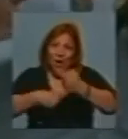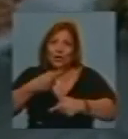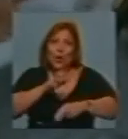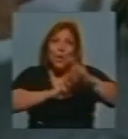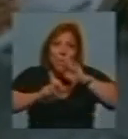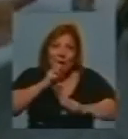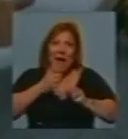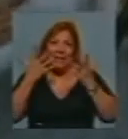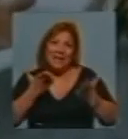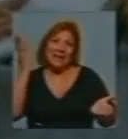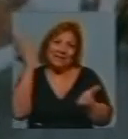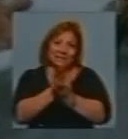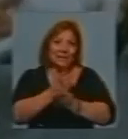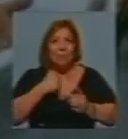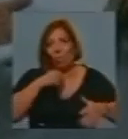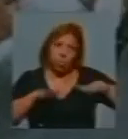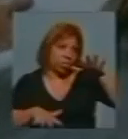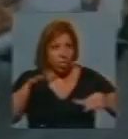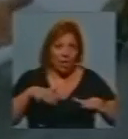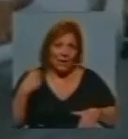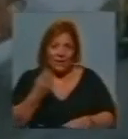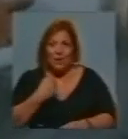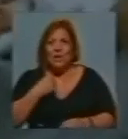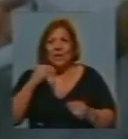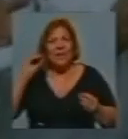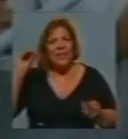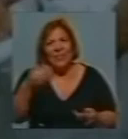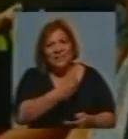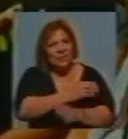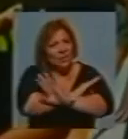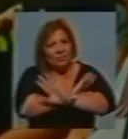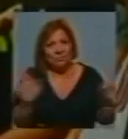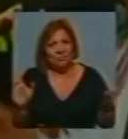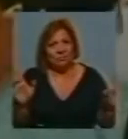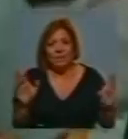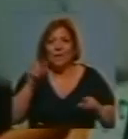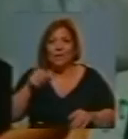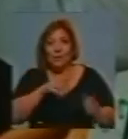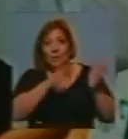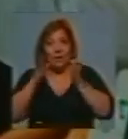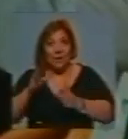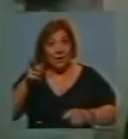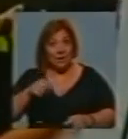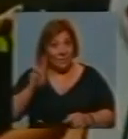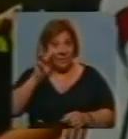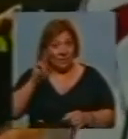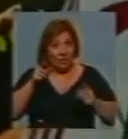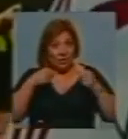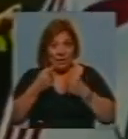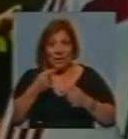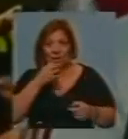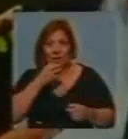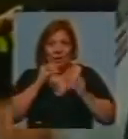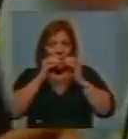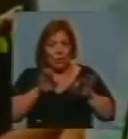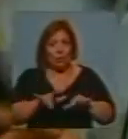intentando desestabilizar. Hoy declaro derrotado el golpe de Estado. En tanto, el opositor venezolano Enrique Capriles condenó en su